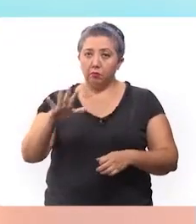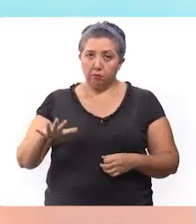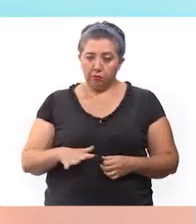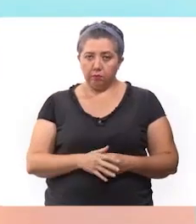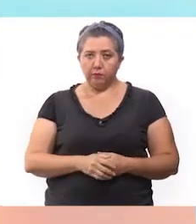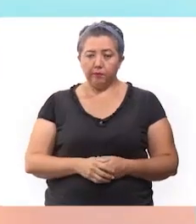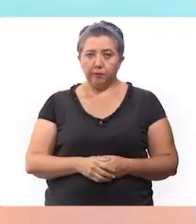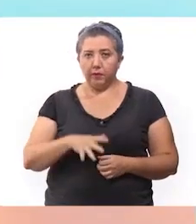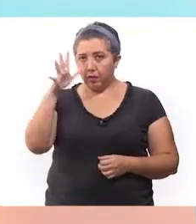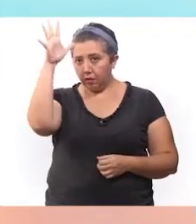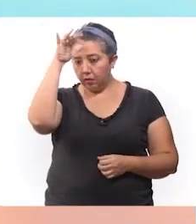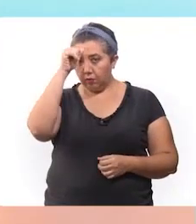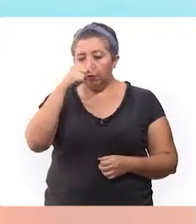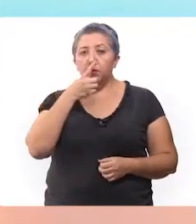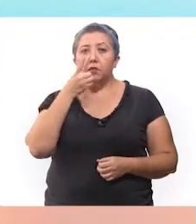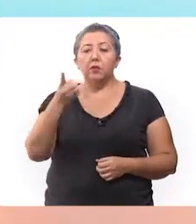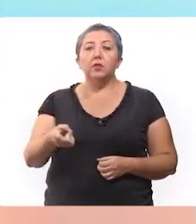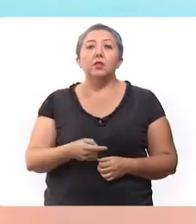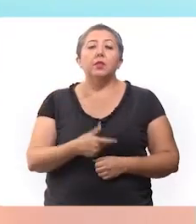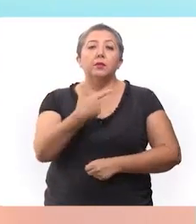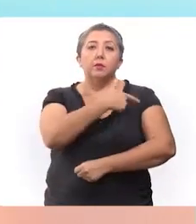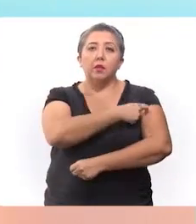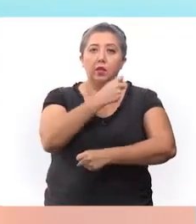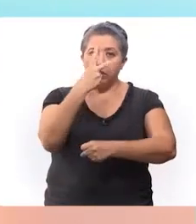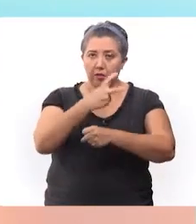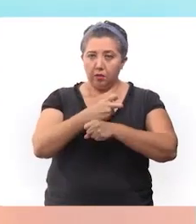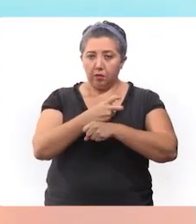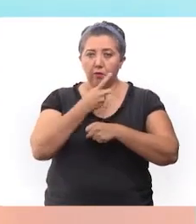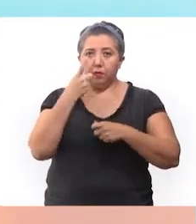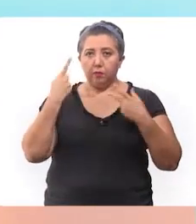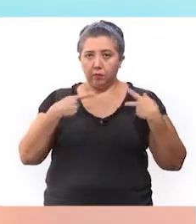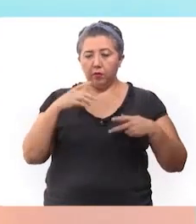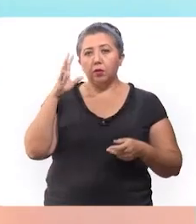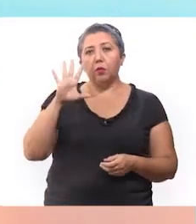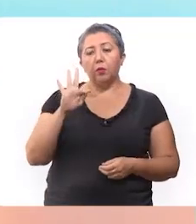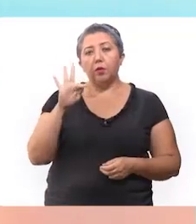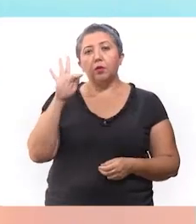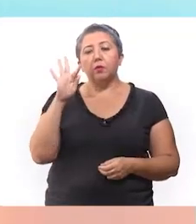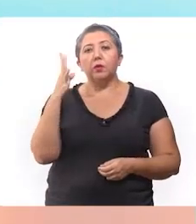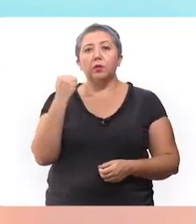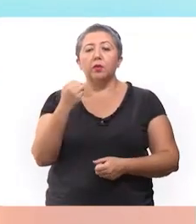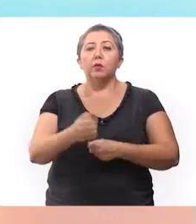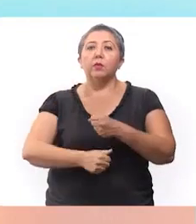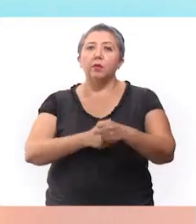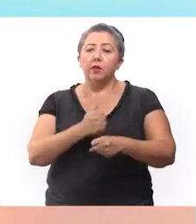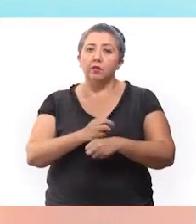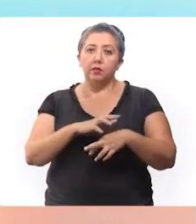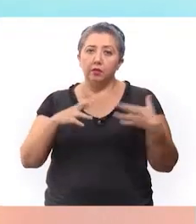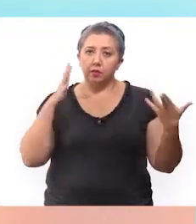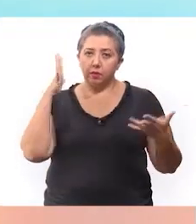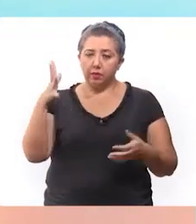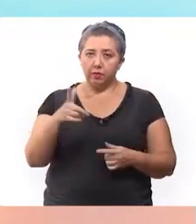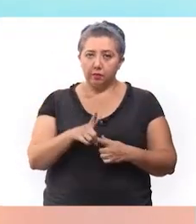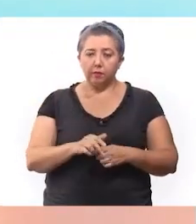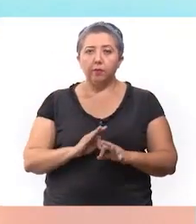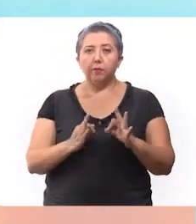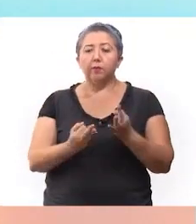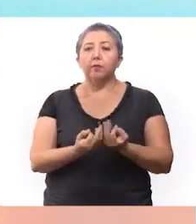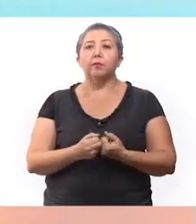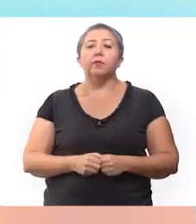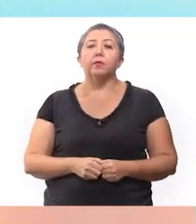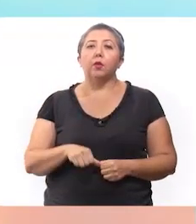todos. De acuerdo con lo programado, la aplicación de la segunda dosis a personas de entre 40 y 49 años se llevará a cabo de la siguiente